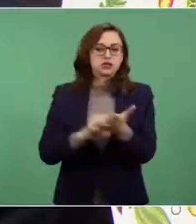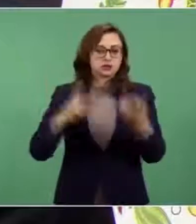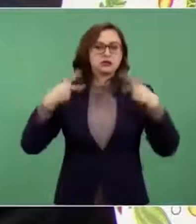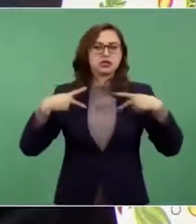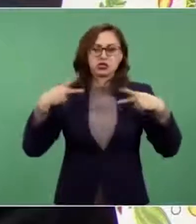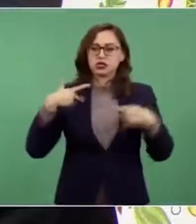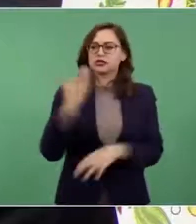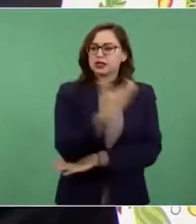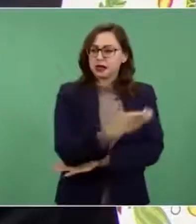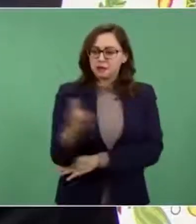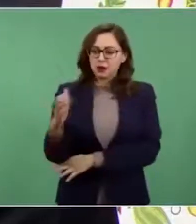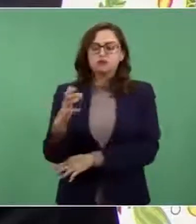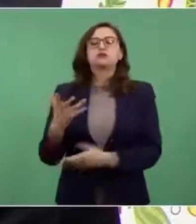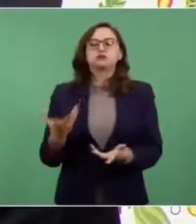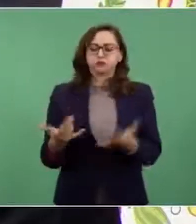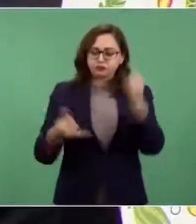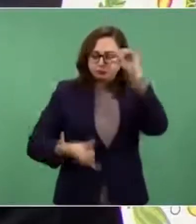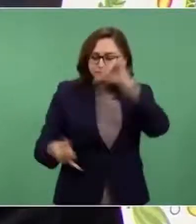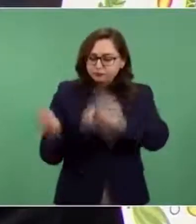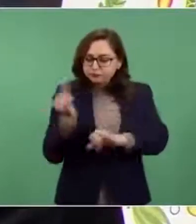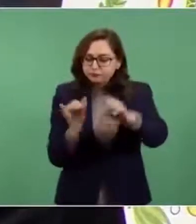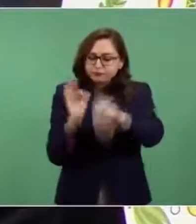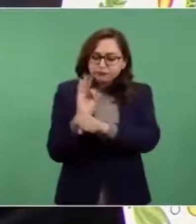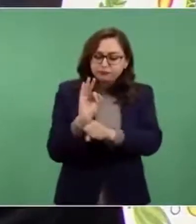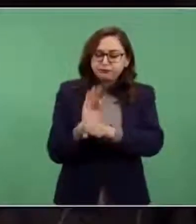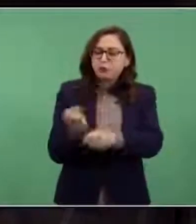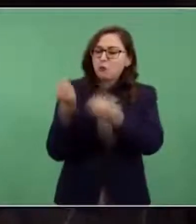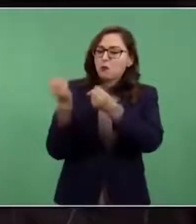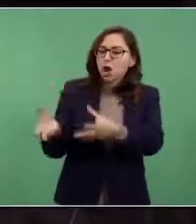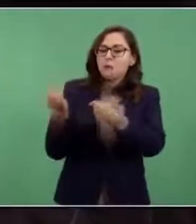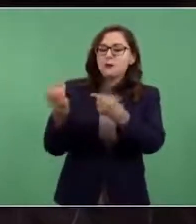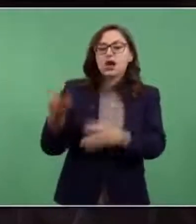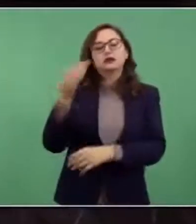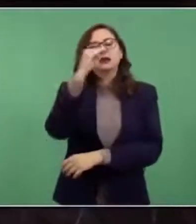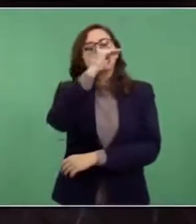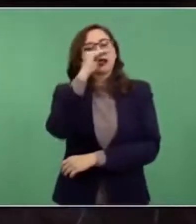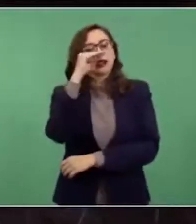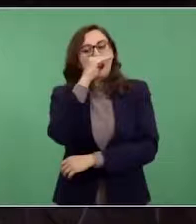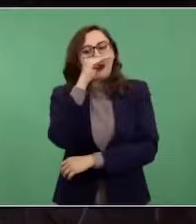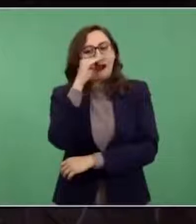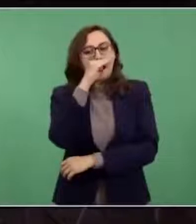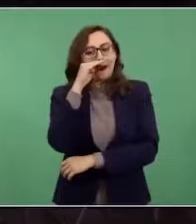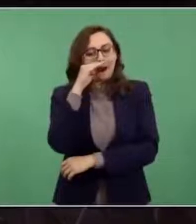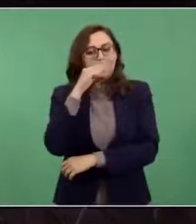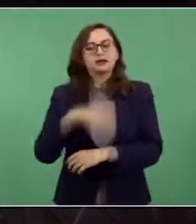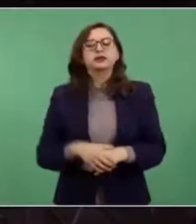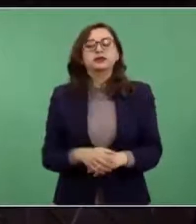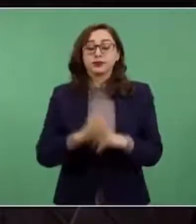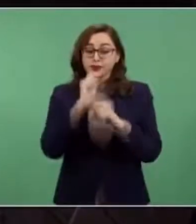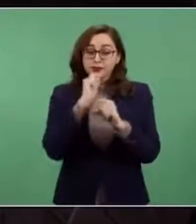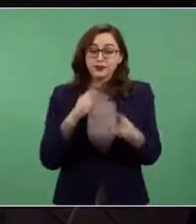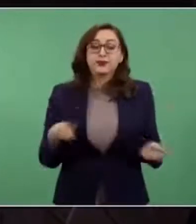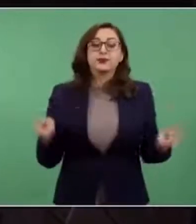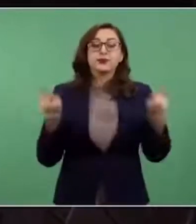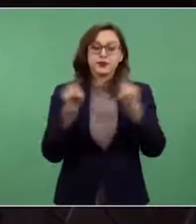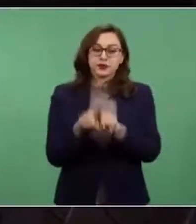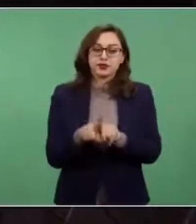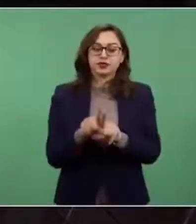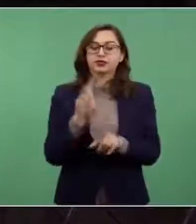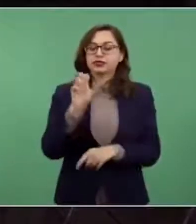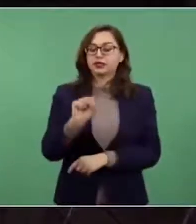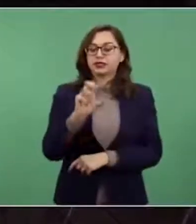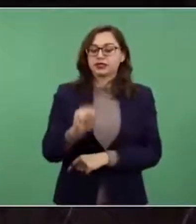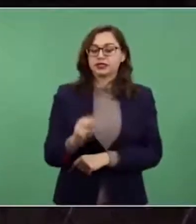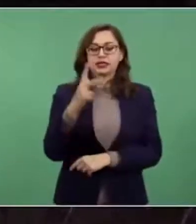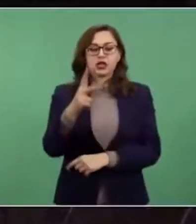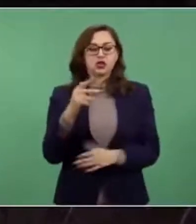Guerrero reciben de manera gratuita sus fertilizantes, así como